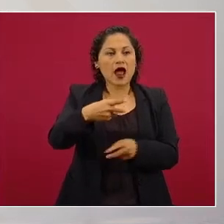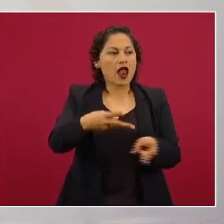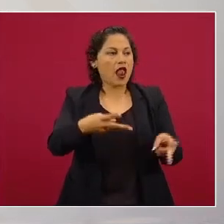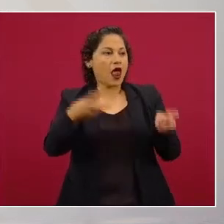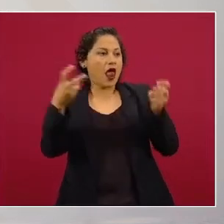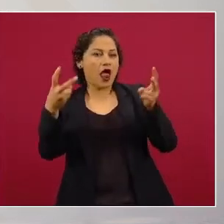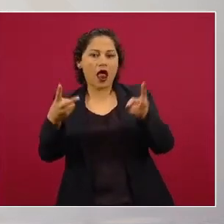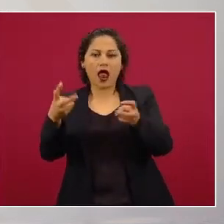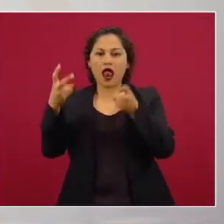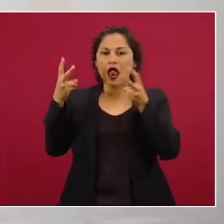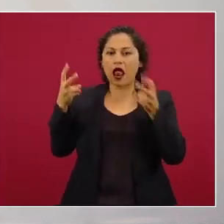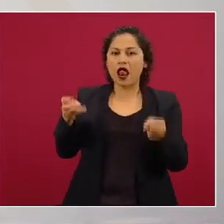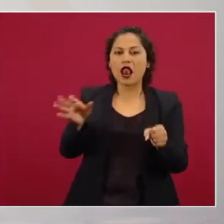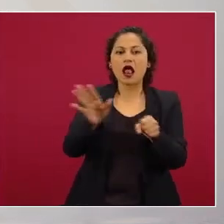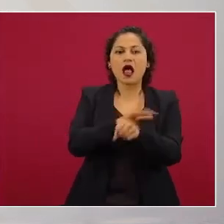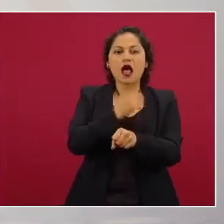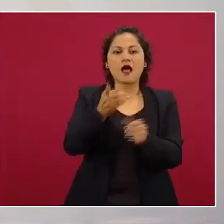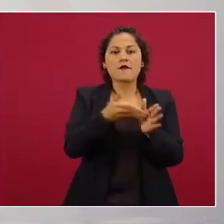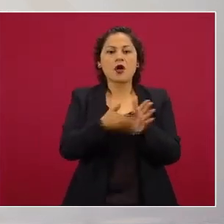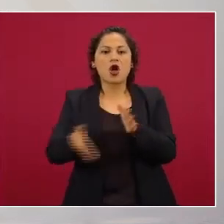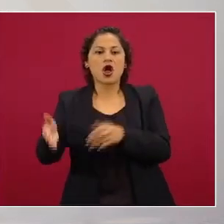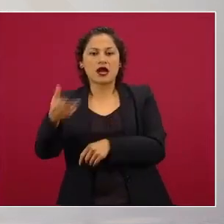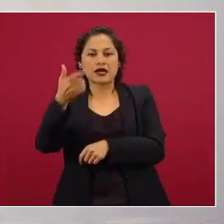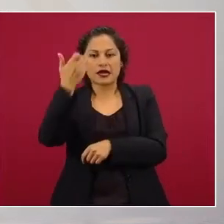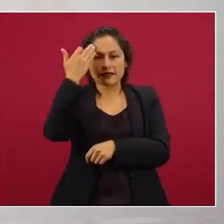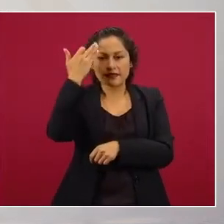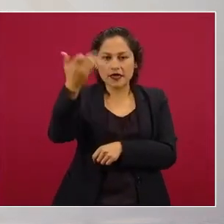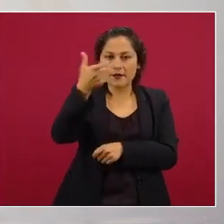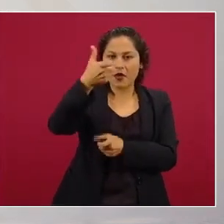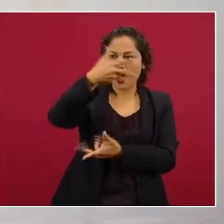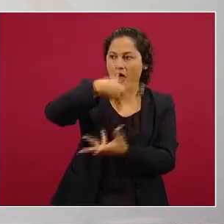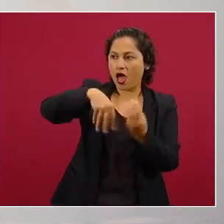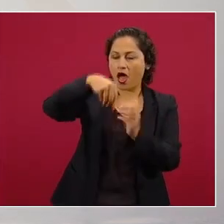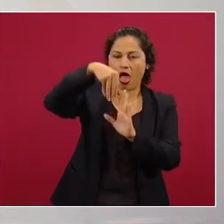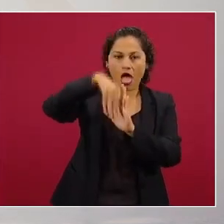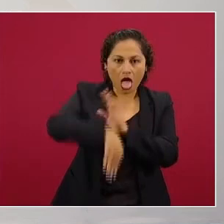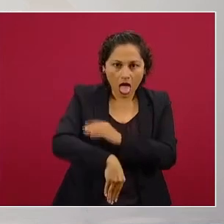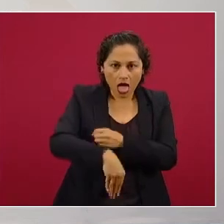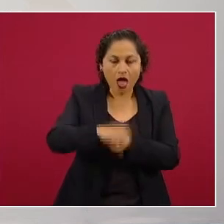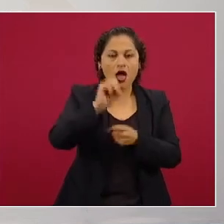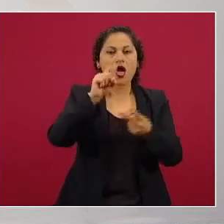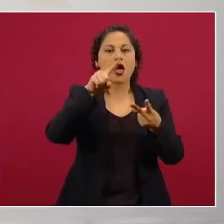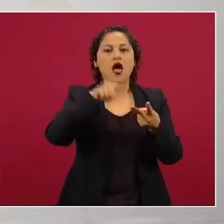por la pandemia, por la crisis económica. Eso no ha sucedido.